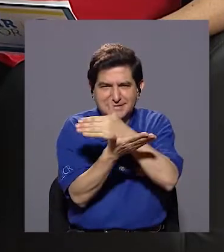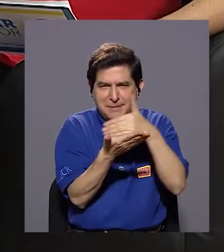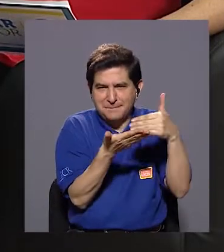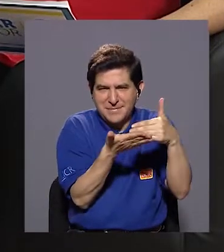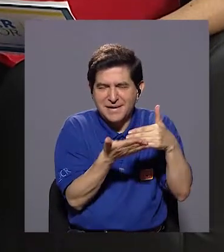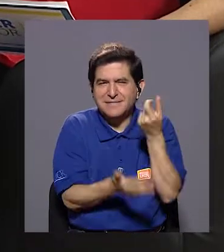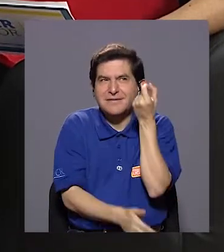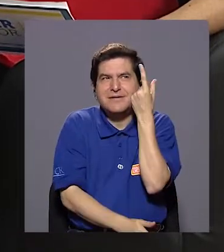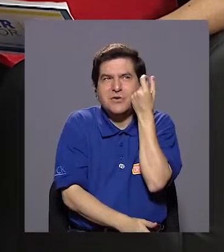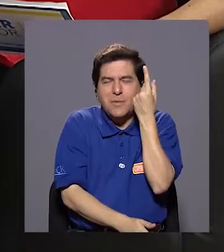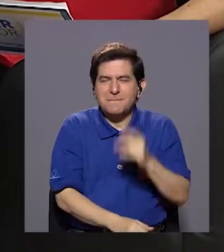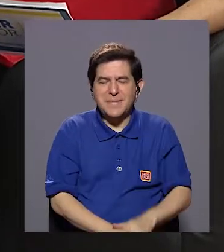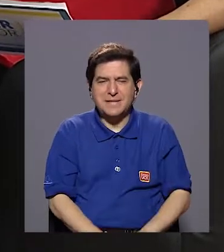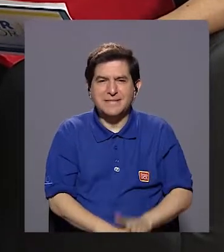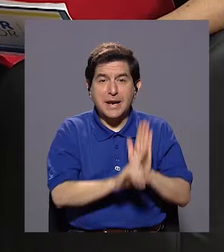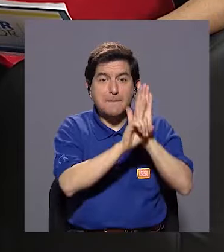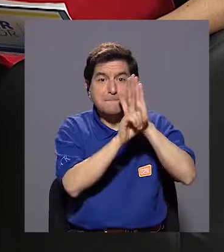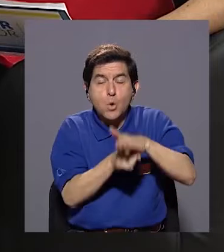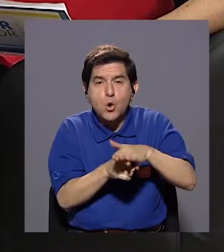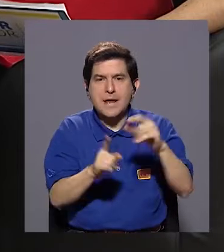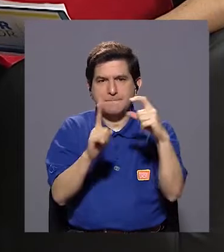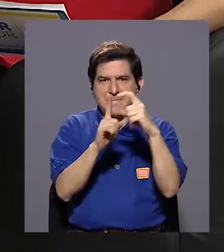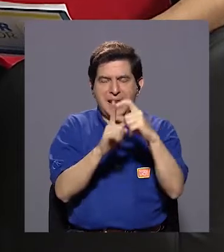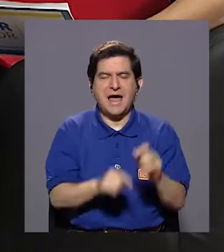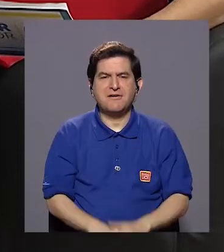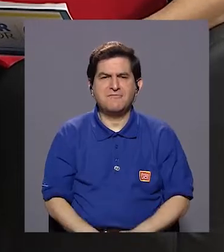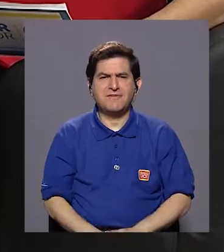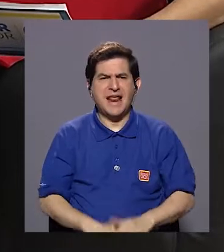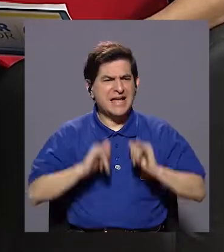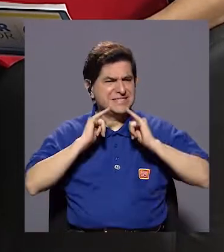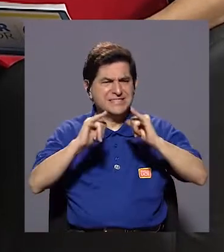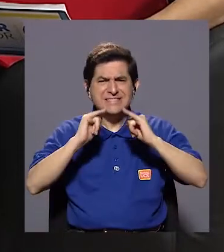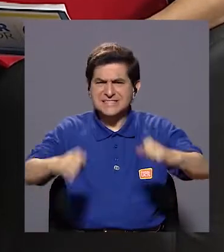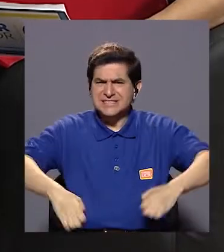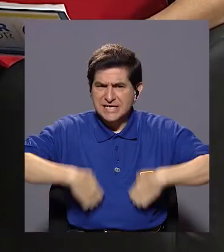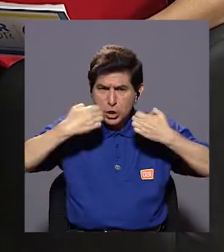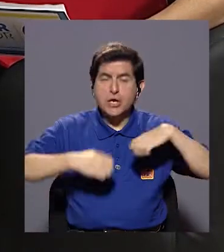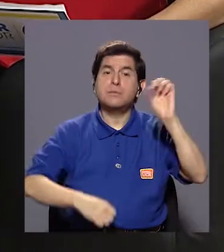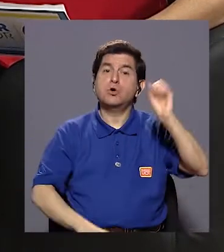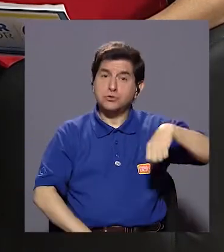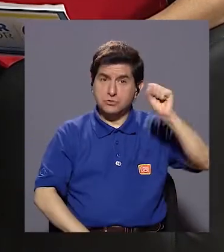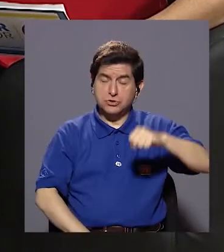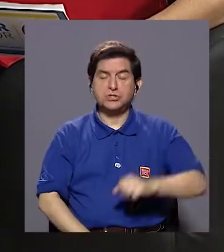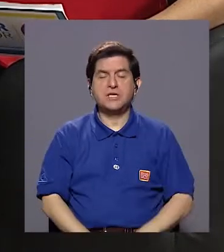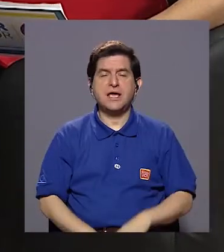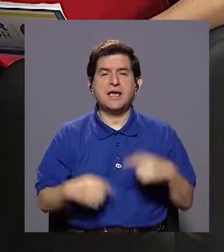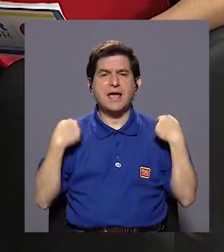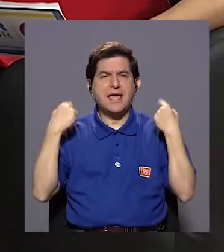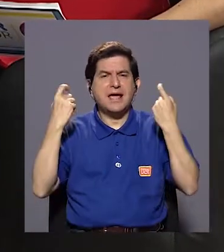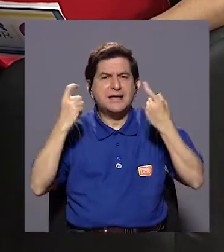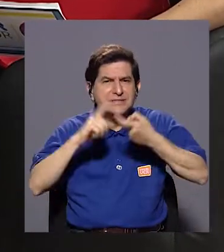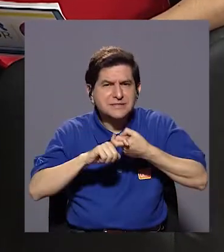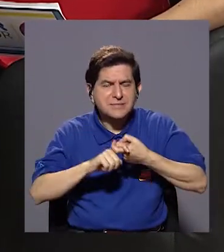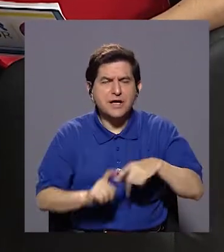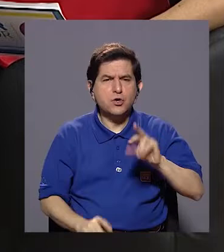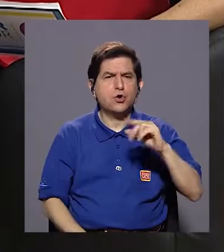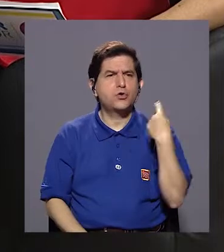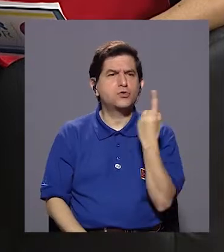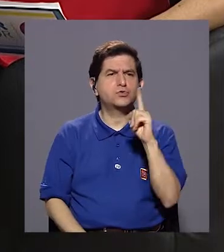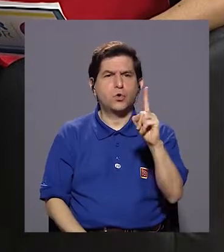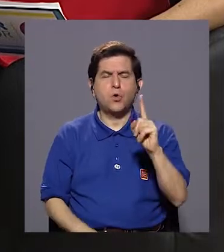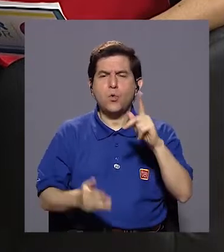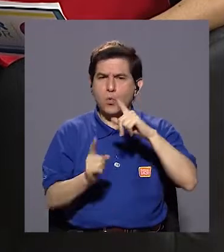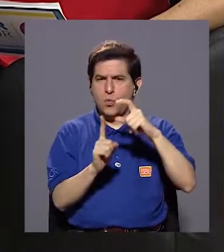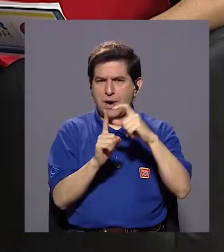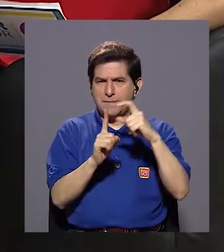parte de entender el bullying desde su misma palabra. ¿Hay algunos sinónimos de bullying? Exactamente, en español, o sea, no existe una sola palabra